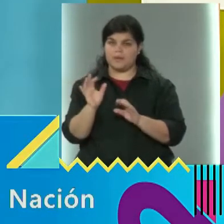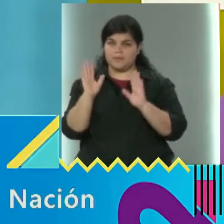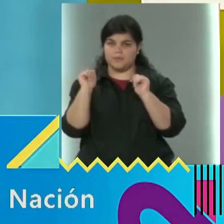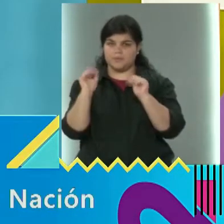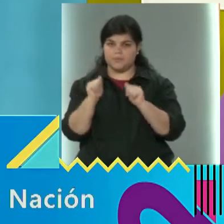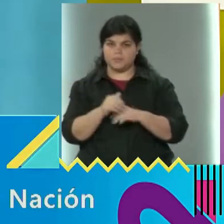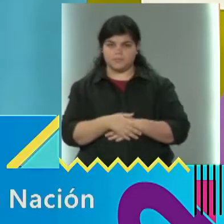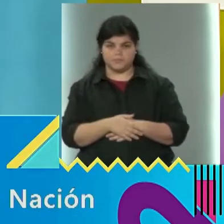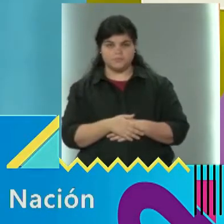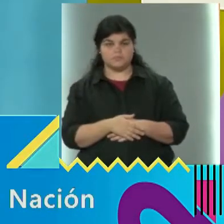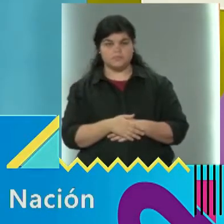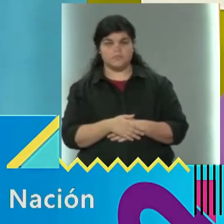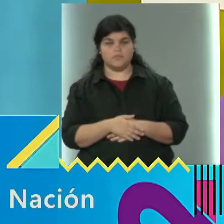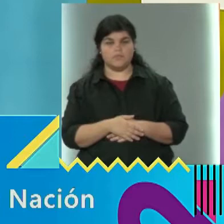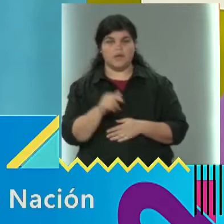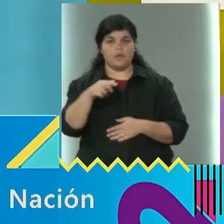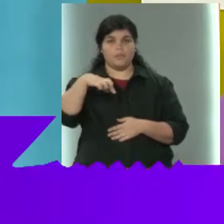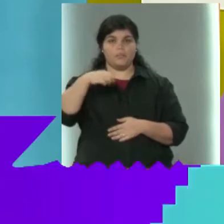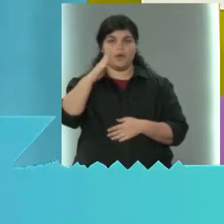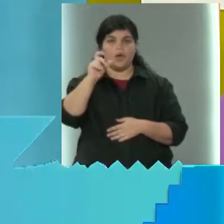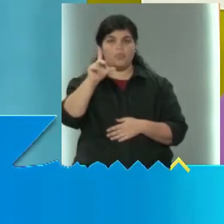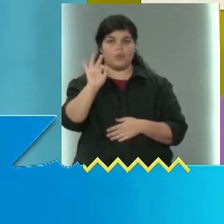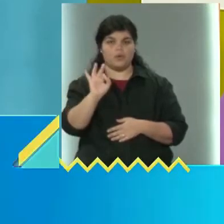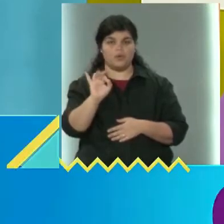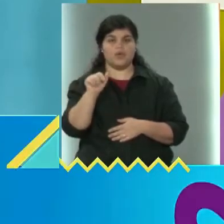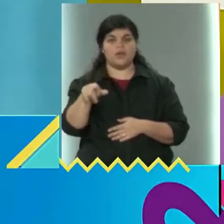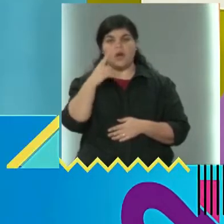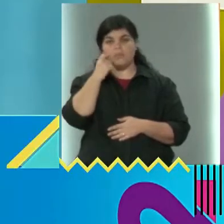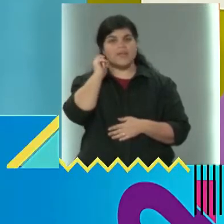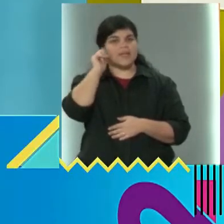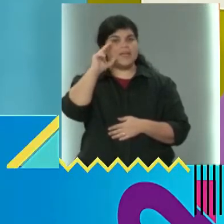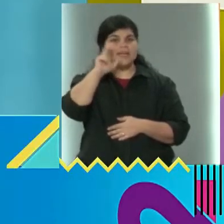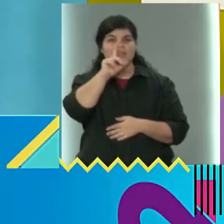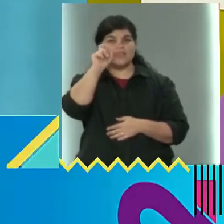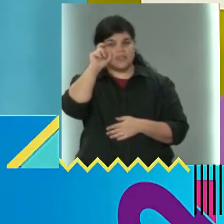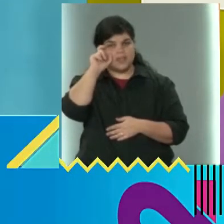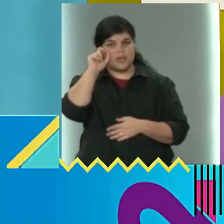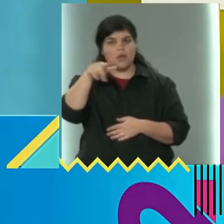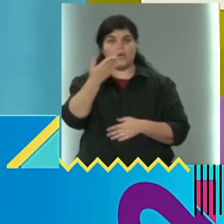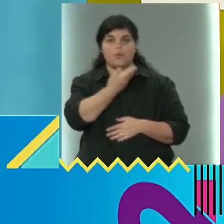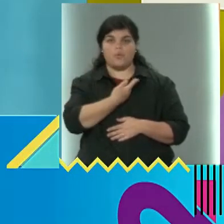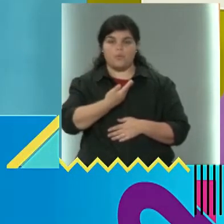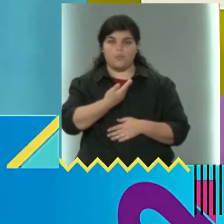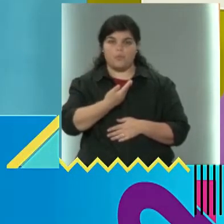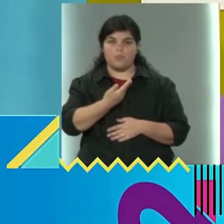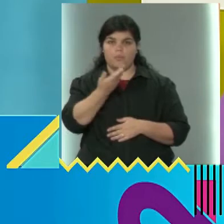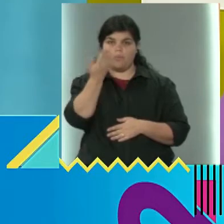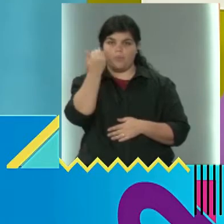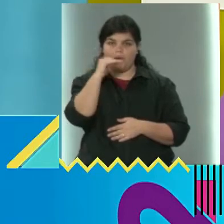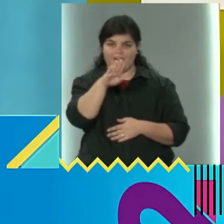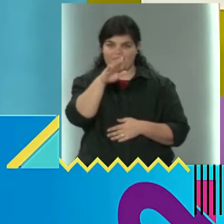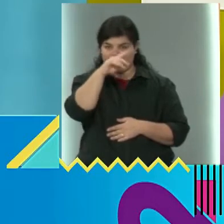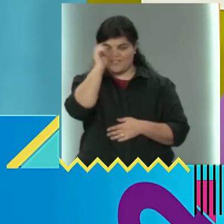Hasta luego, un gusto. Bueno, Pablo Fernández, gerente del Centro de Crédito Hipotecario del Banco Nación. Y ahora nos vamos a ir